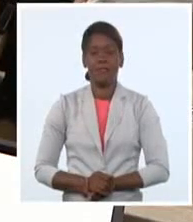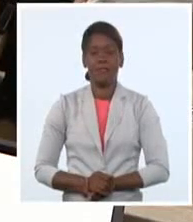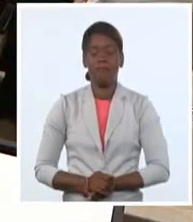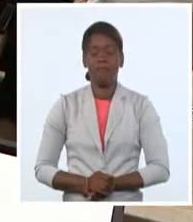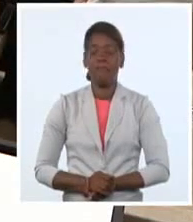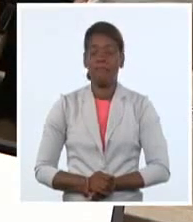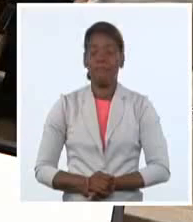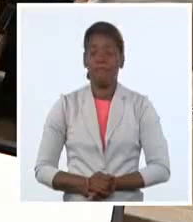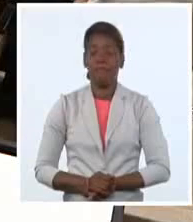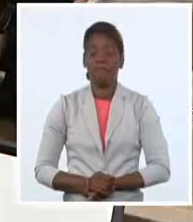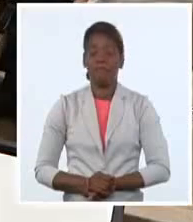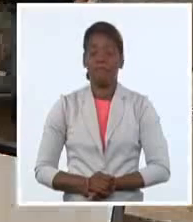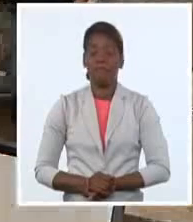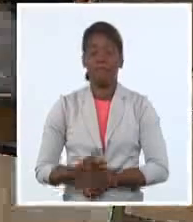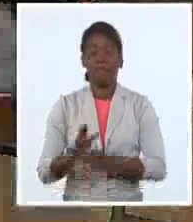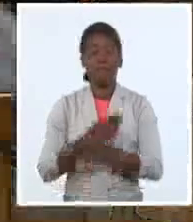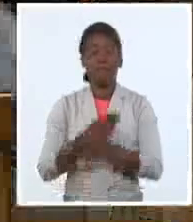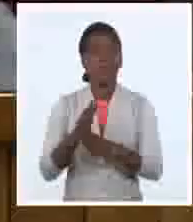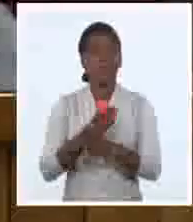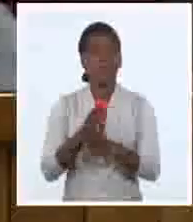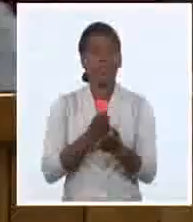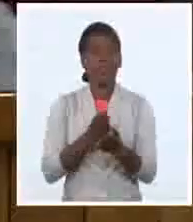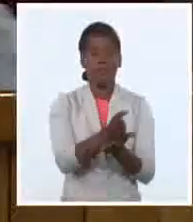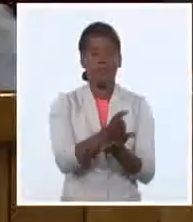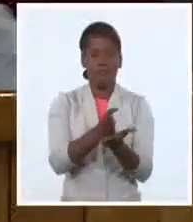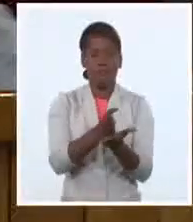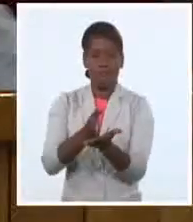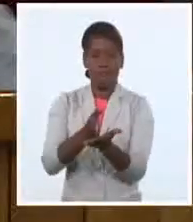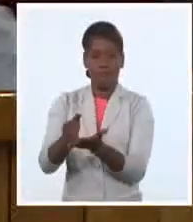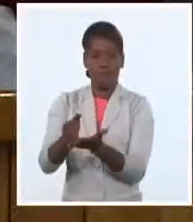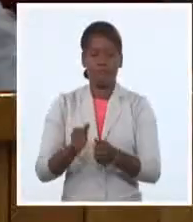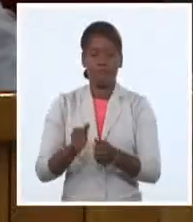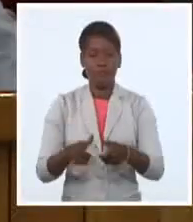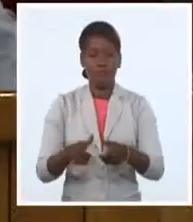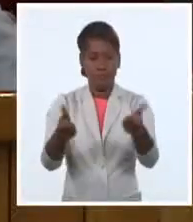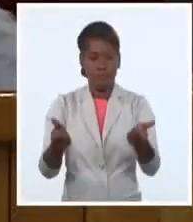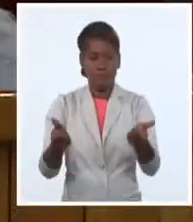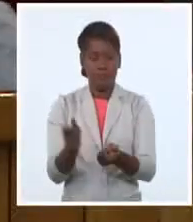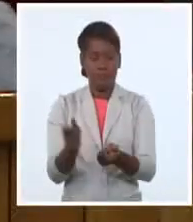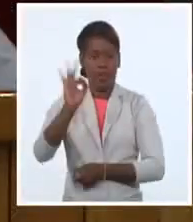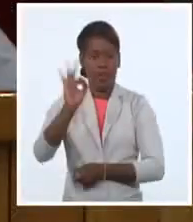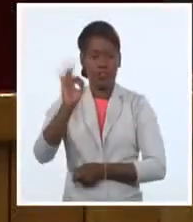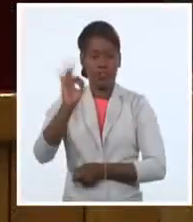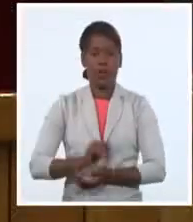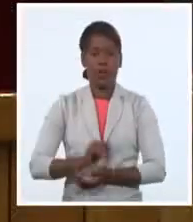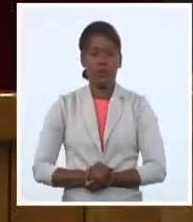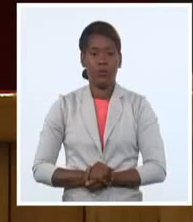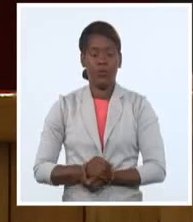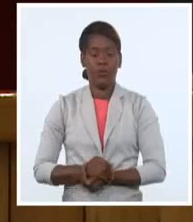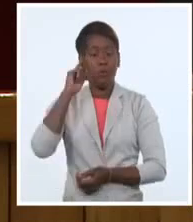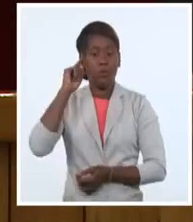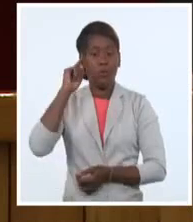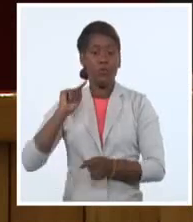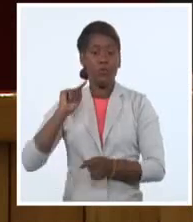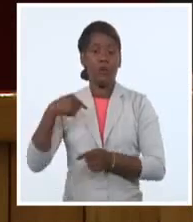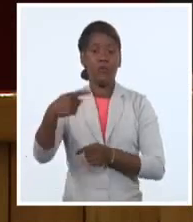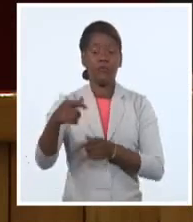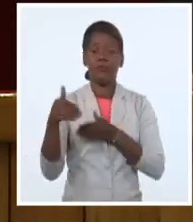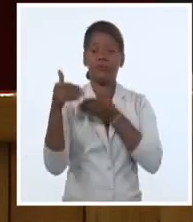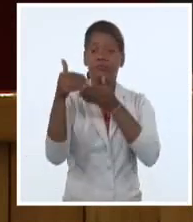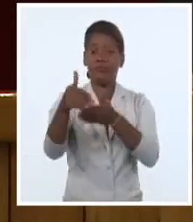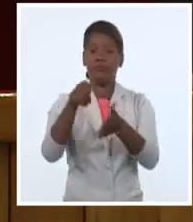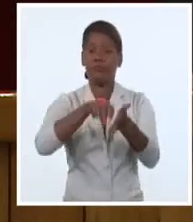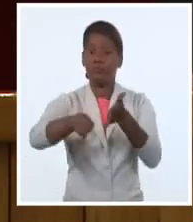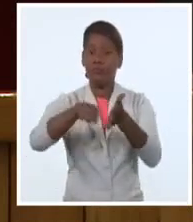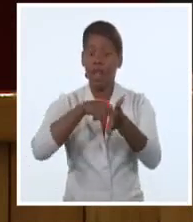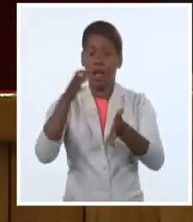Los lineamientos actualizados en el octavo Congreso del Partido y lo que corresponde al quinquenio del Plan Nacional de Desarrollo Económico y Social